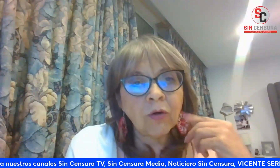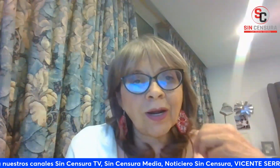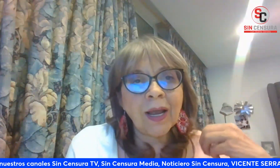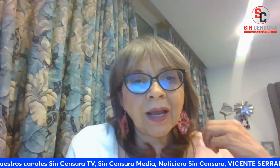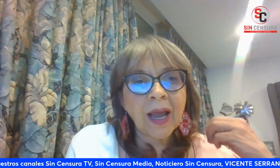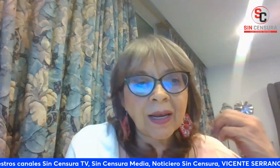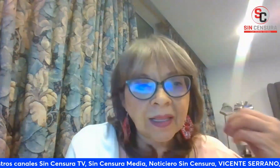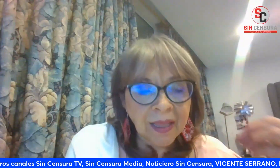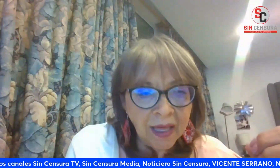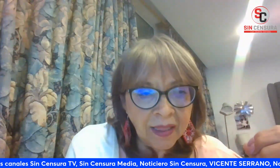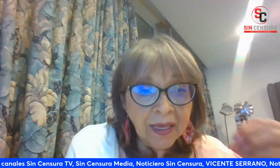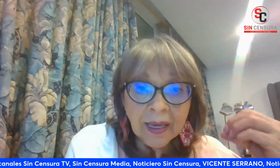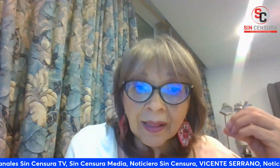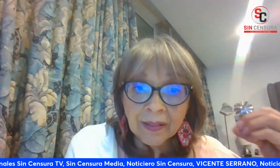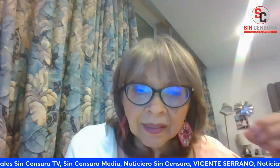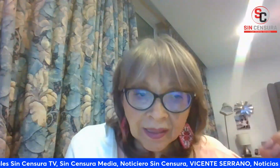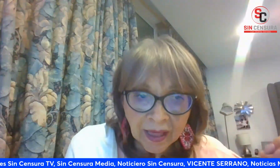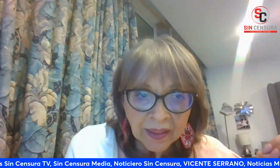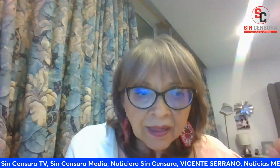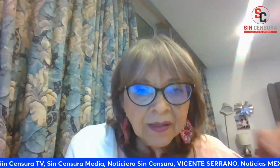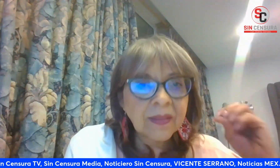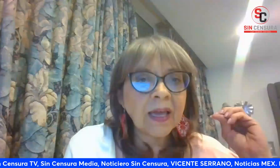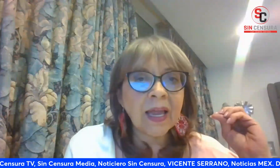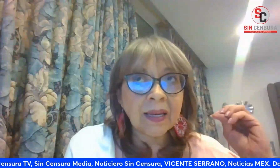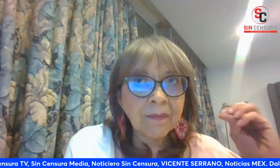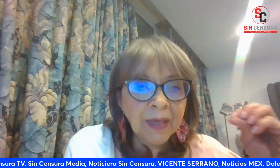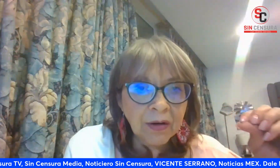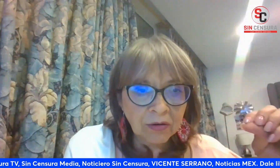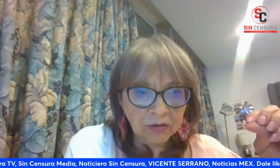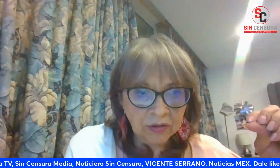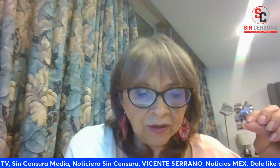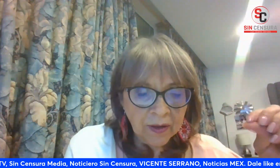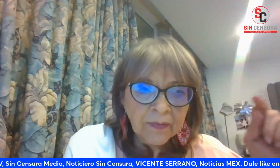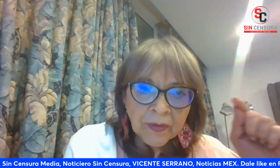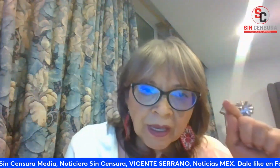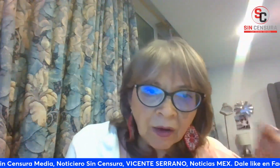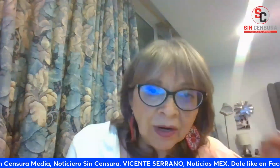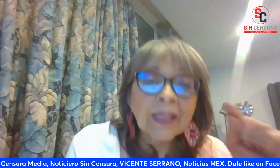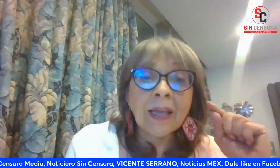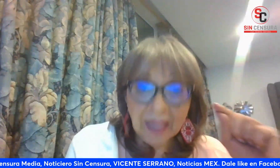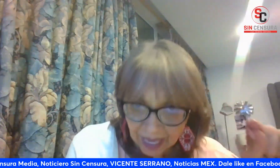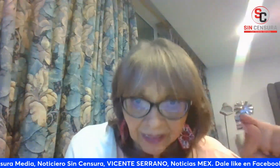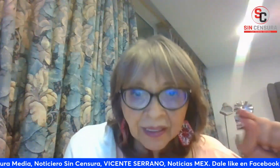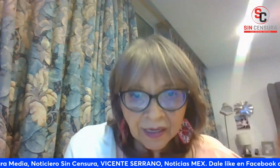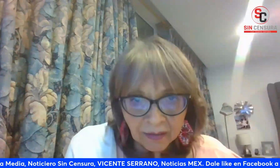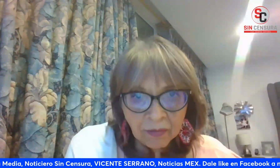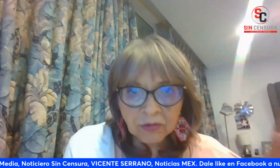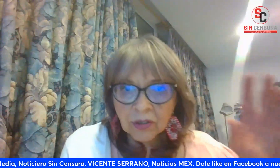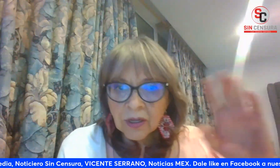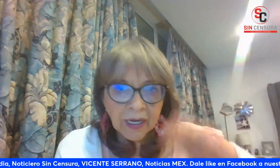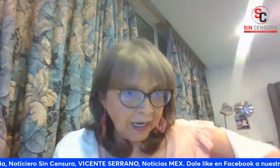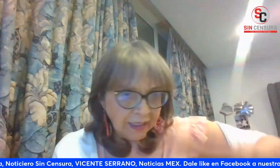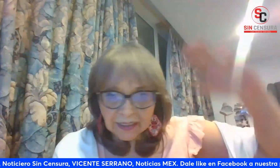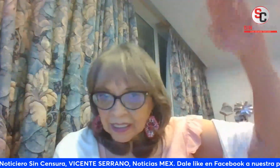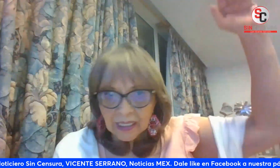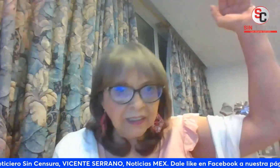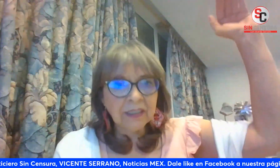y con la calidad y cantidad de enemigos que ahorita ya